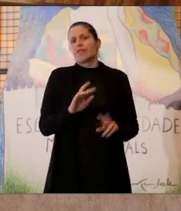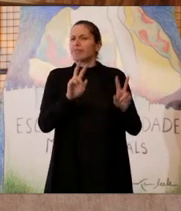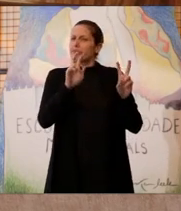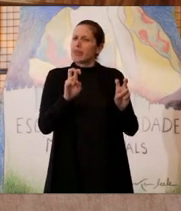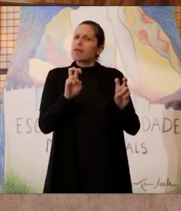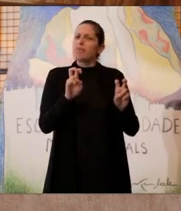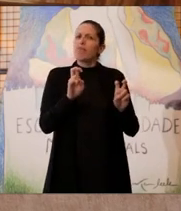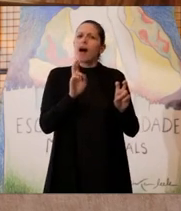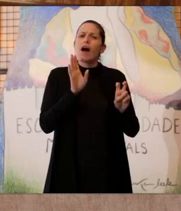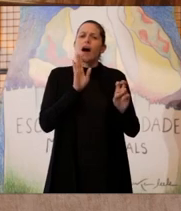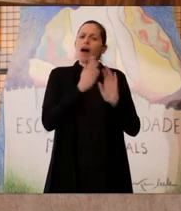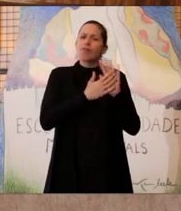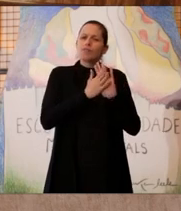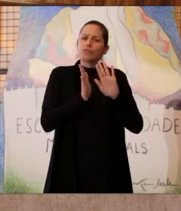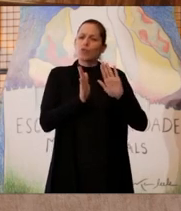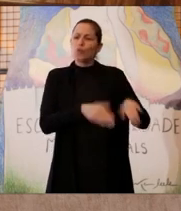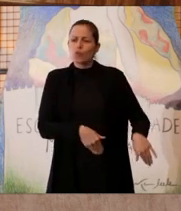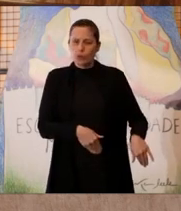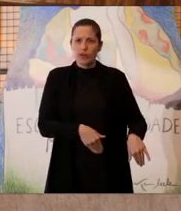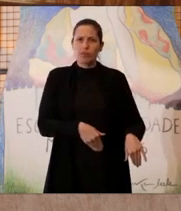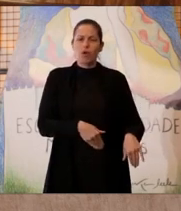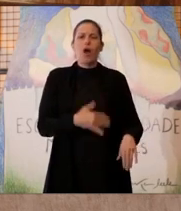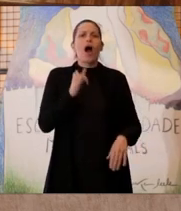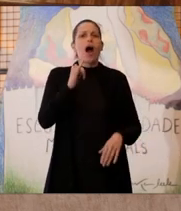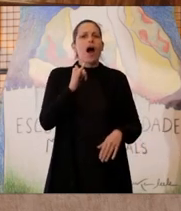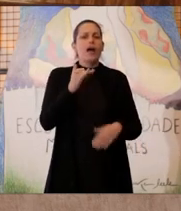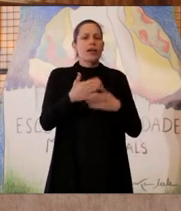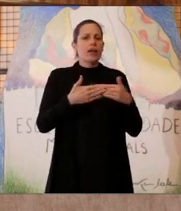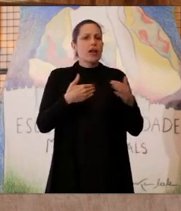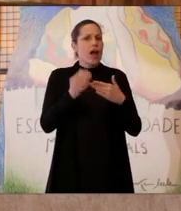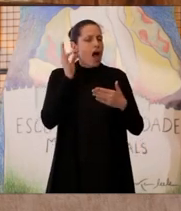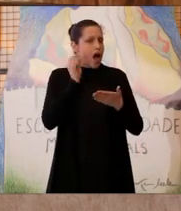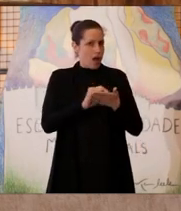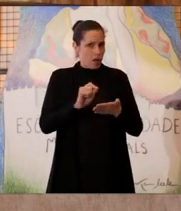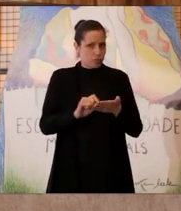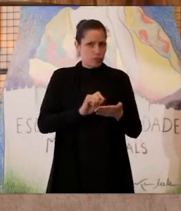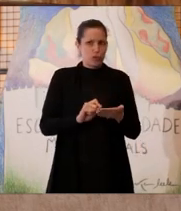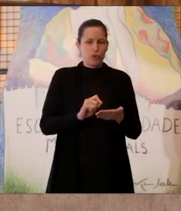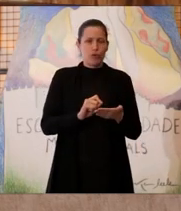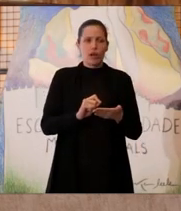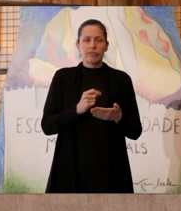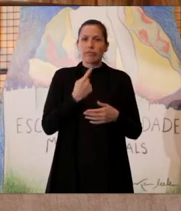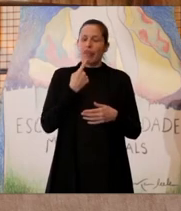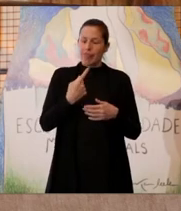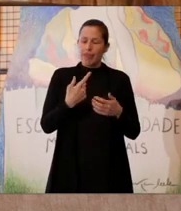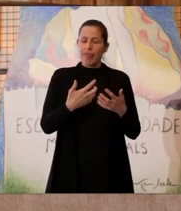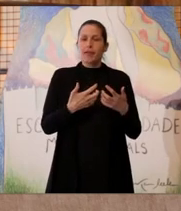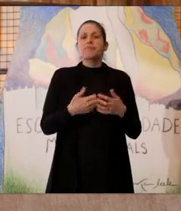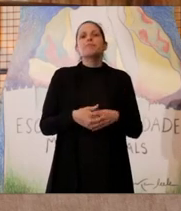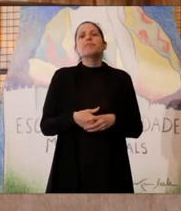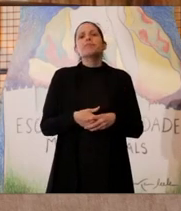Viene bien Fresh dice una cosa que yo nunca la había visto Así y es la siguiente